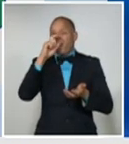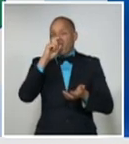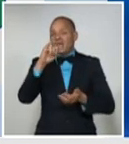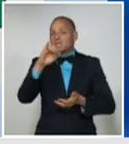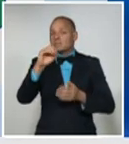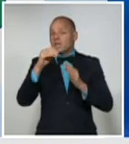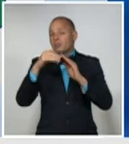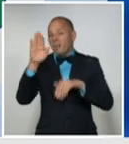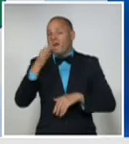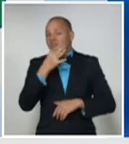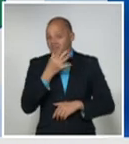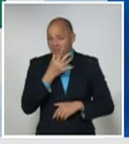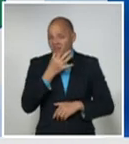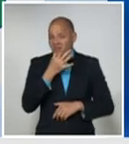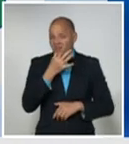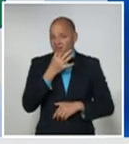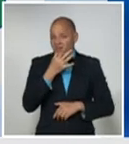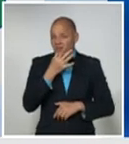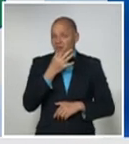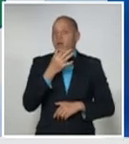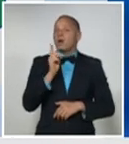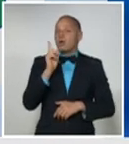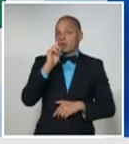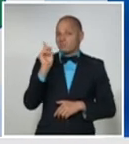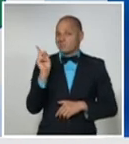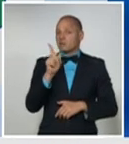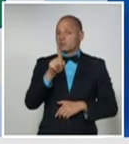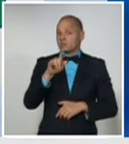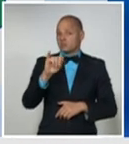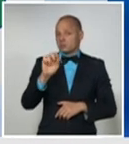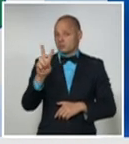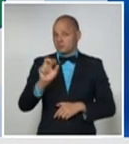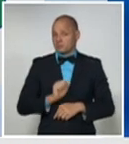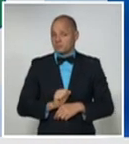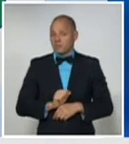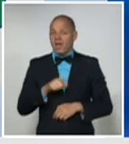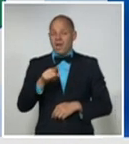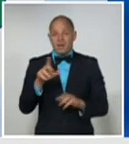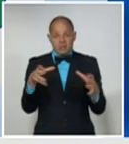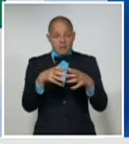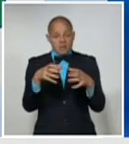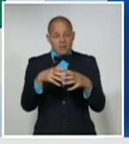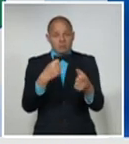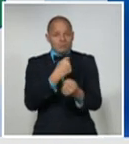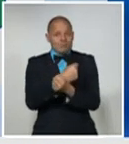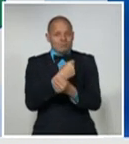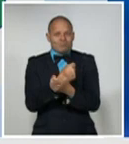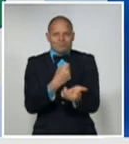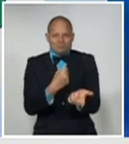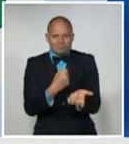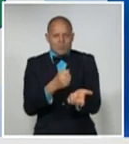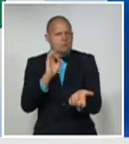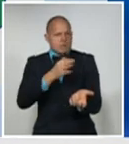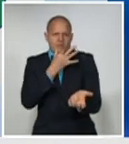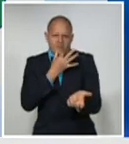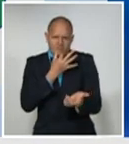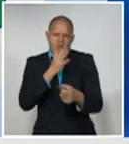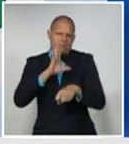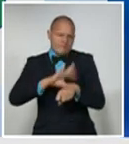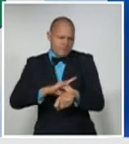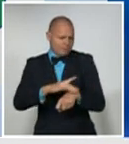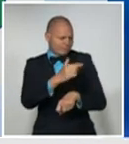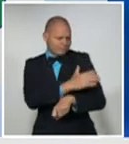pueden presentar estas personas, por las comorbilidades que generalmente